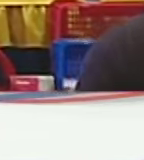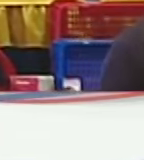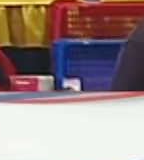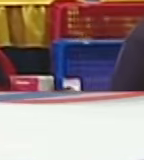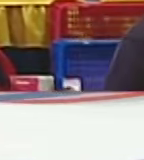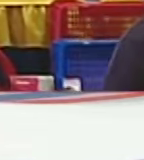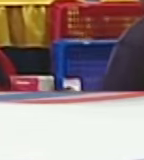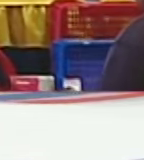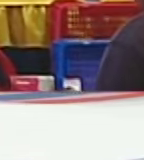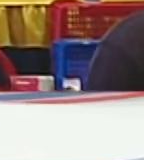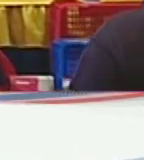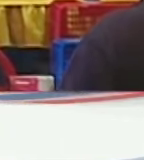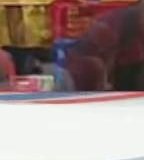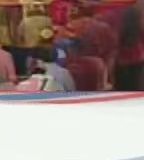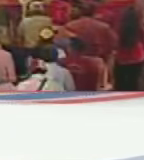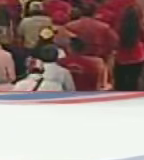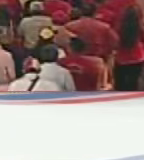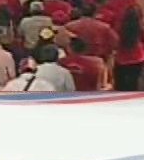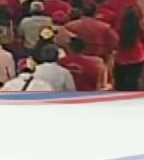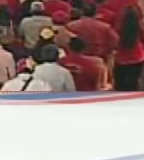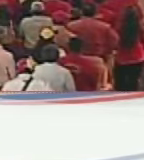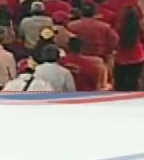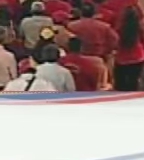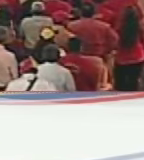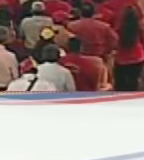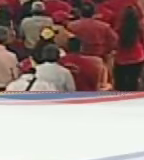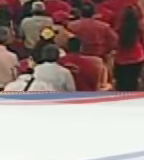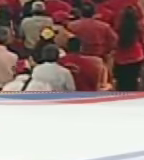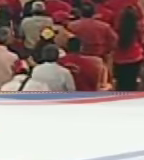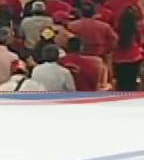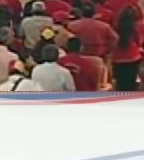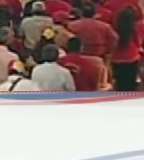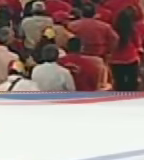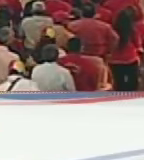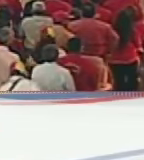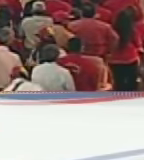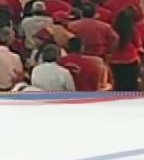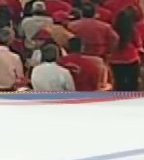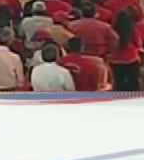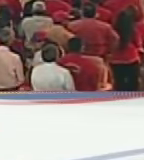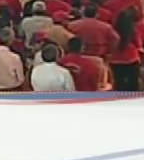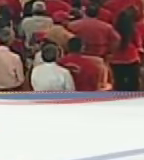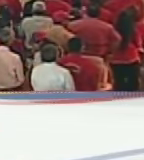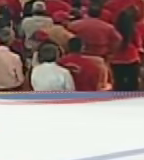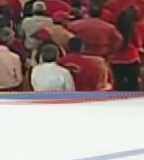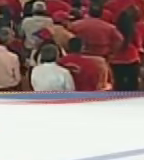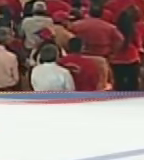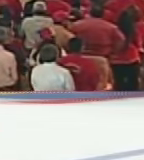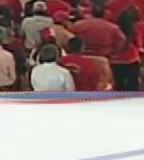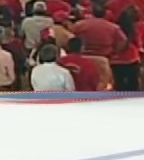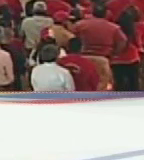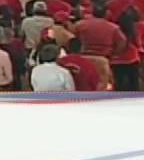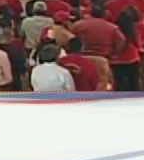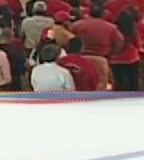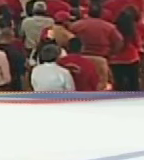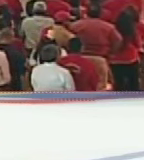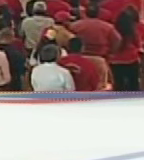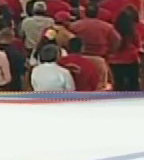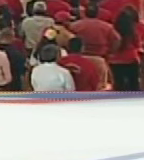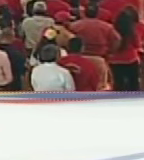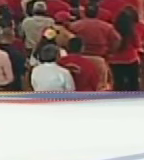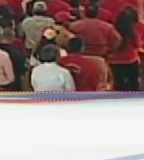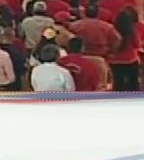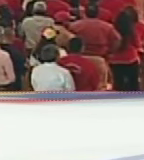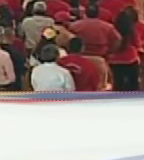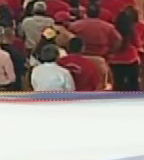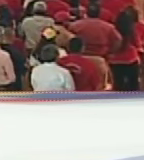en reconocimiento a su incondicional compromiso y méritos como soldado de la patria grande. Todo indica que